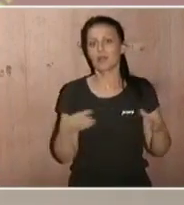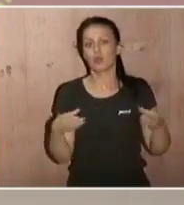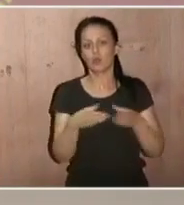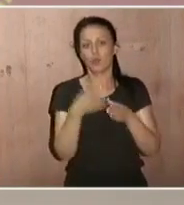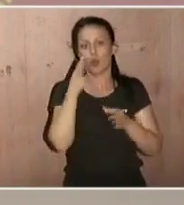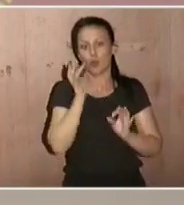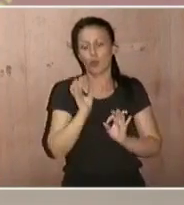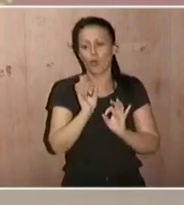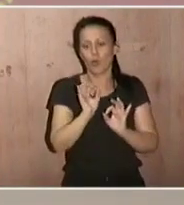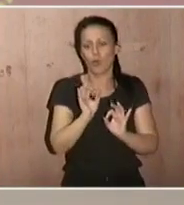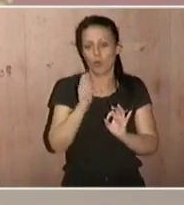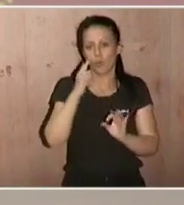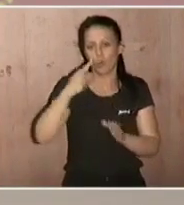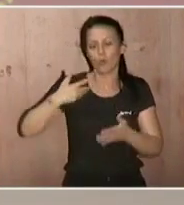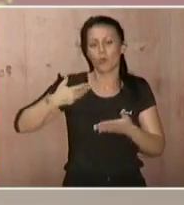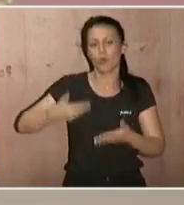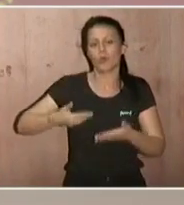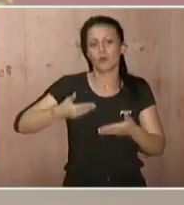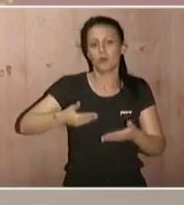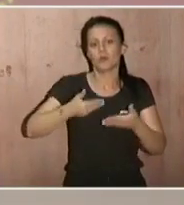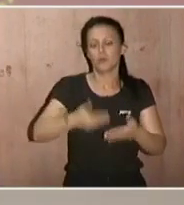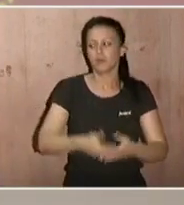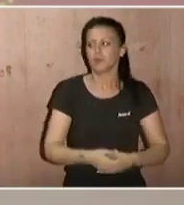Expertos del Consejo de Europa.